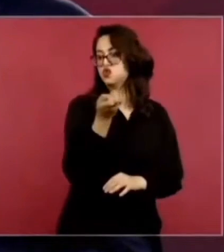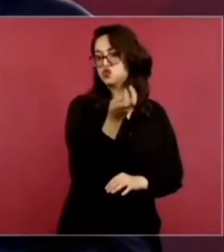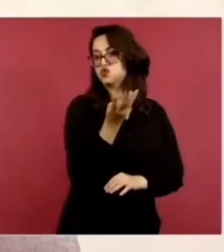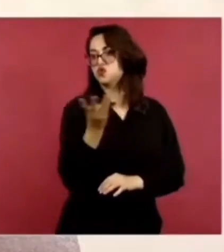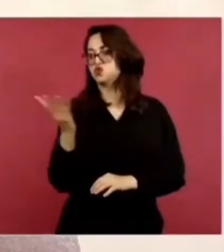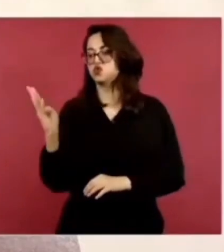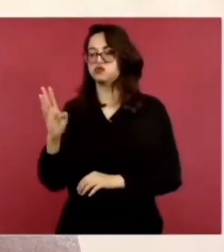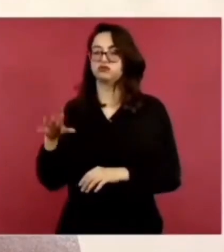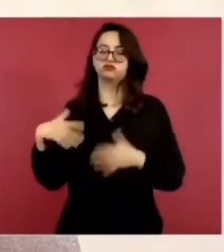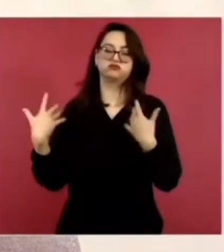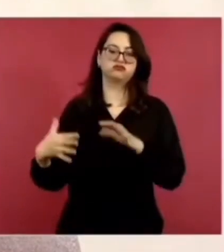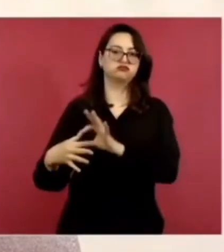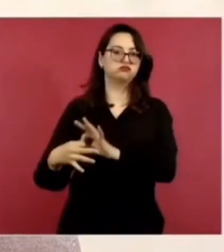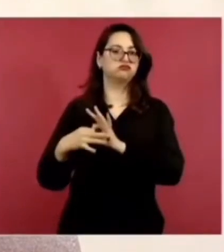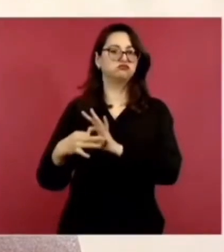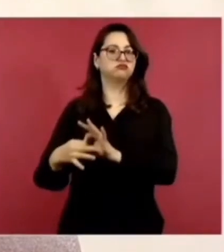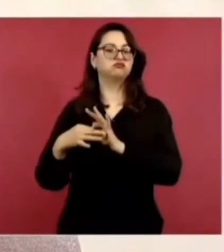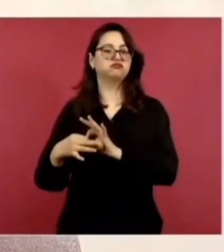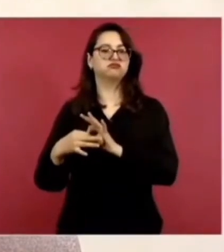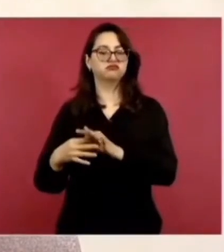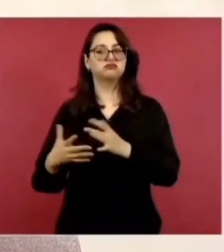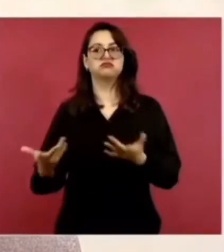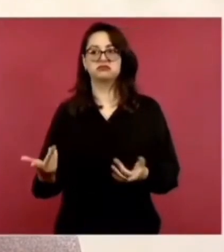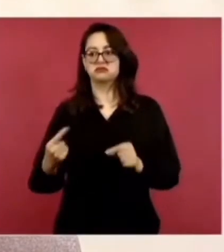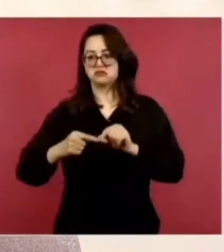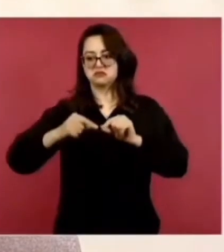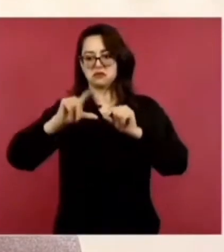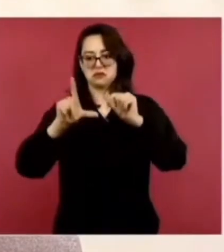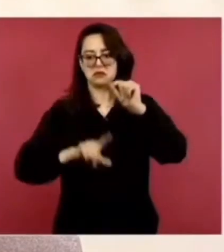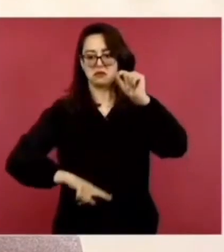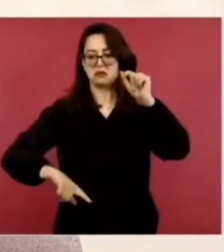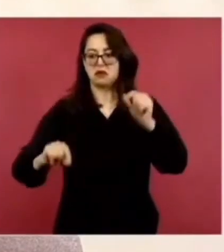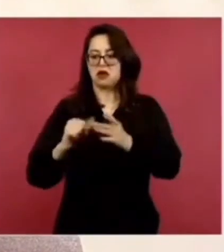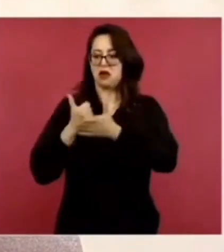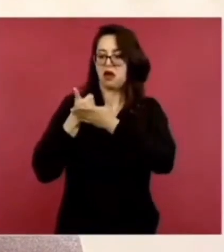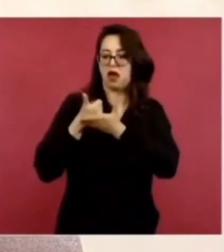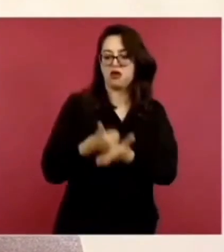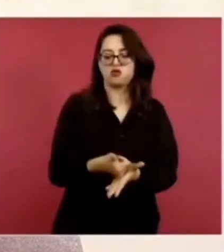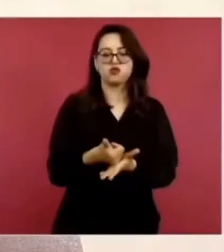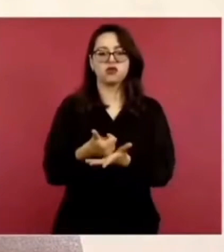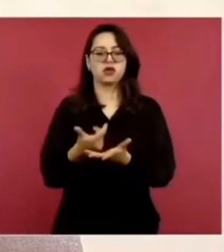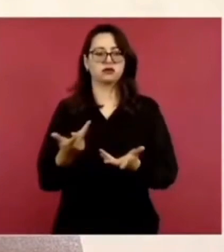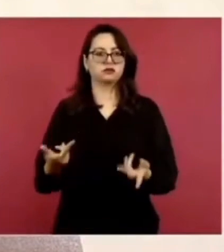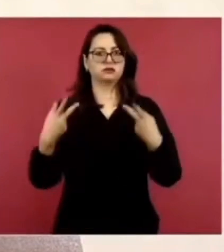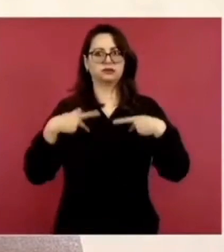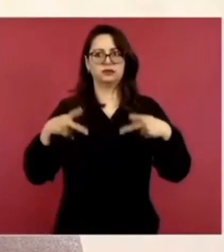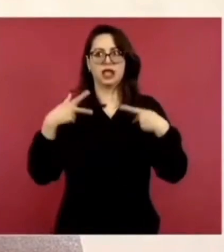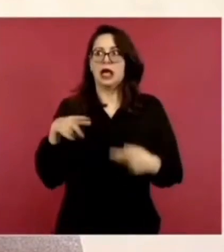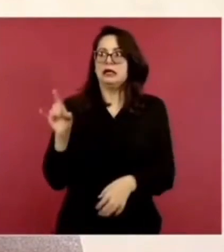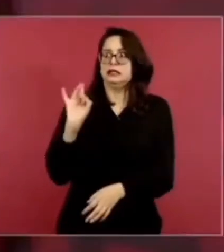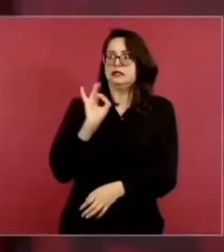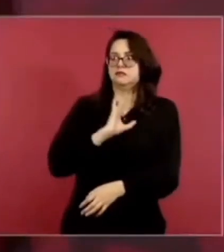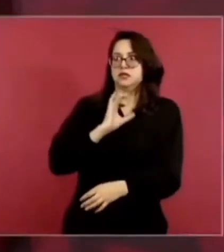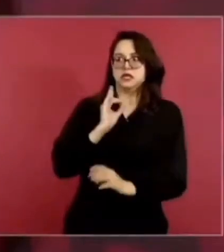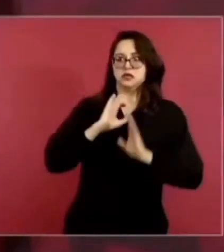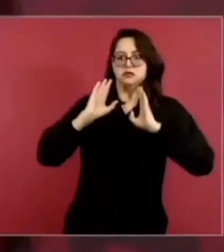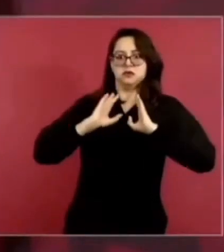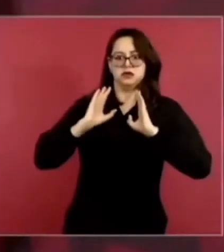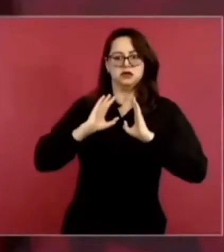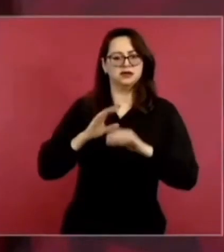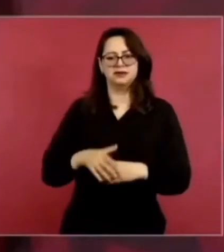que ayuda al desarrollo de México, que ayuda al pueblo de México, que es parte del pueblo de México.